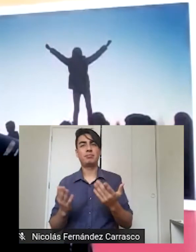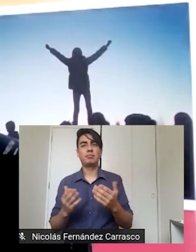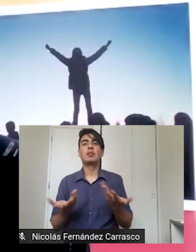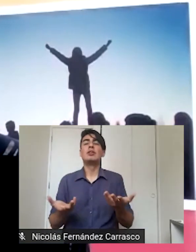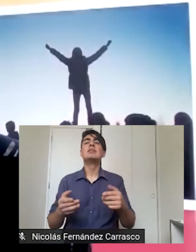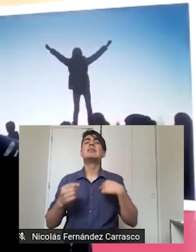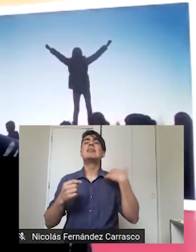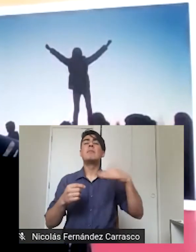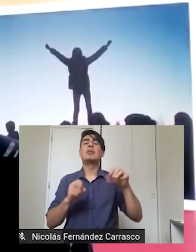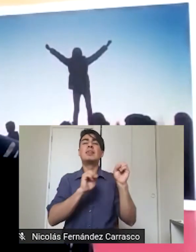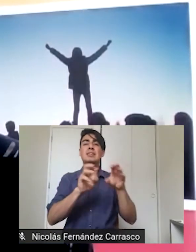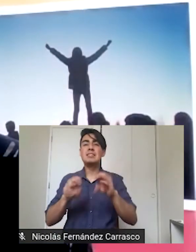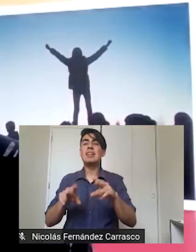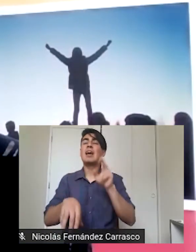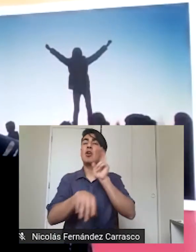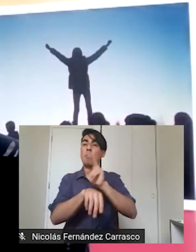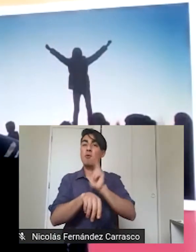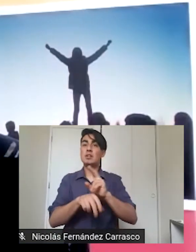las escuelas.